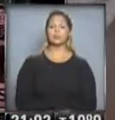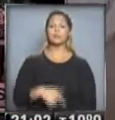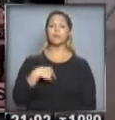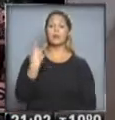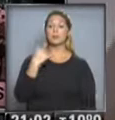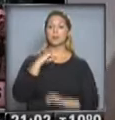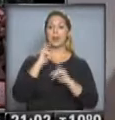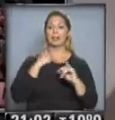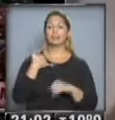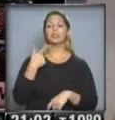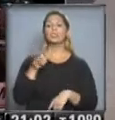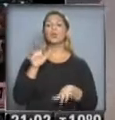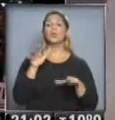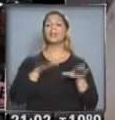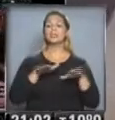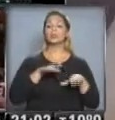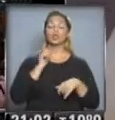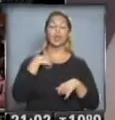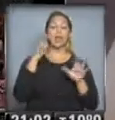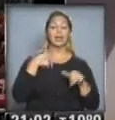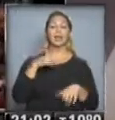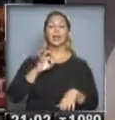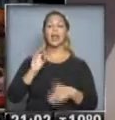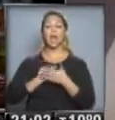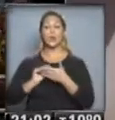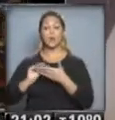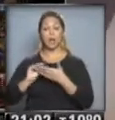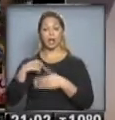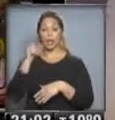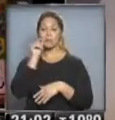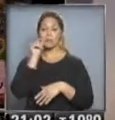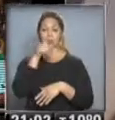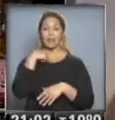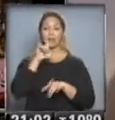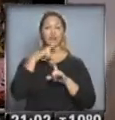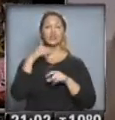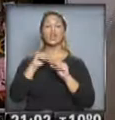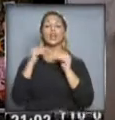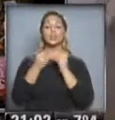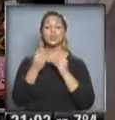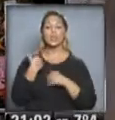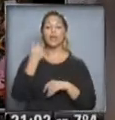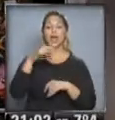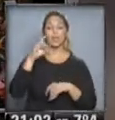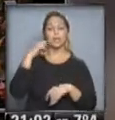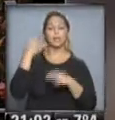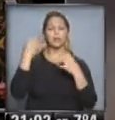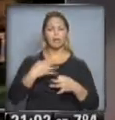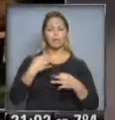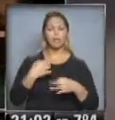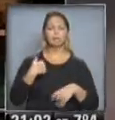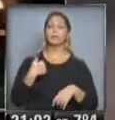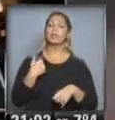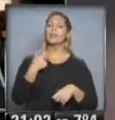El primero de ellos, el caso Ángeles. Para el abogado del padre de Ángeles Rawson, los resultados de los ADN son contundentes